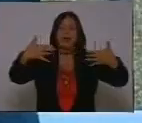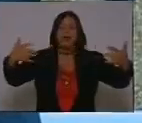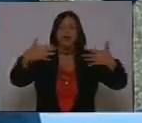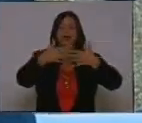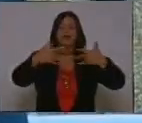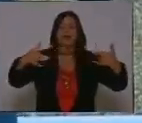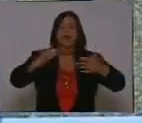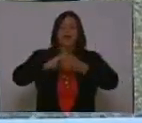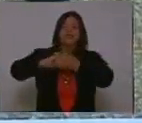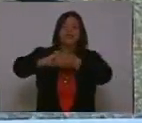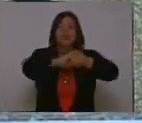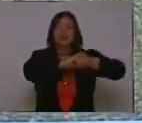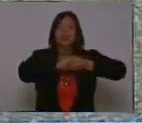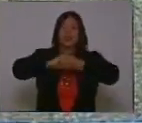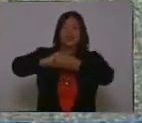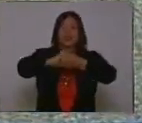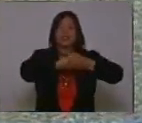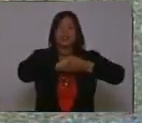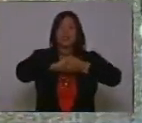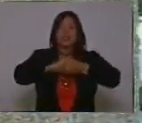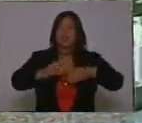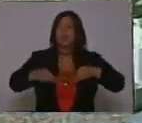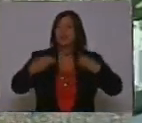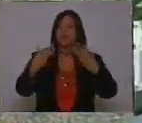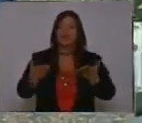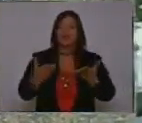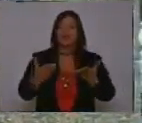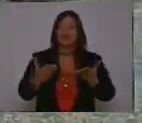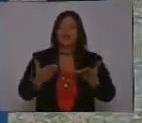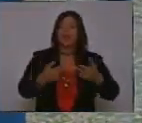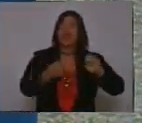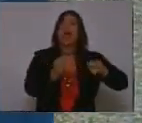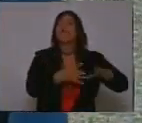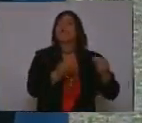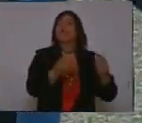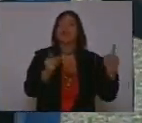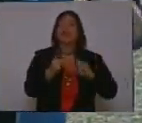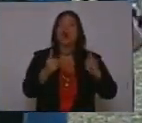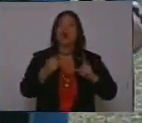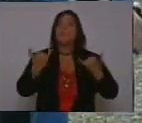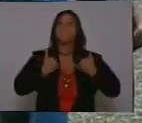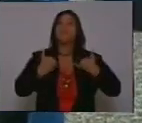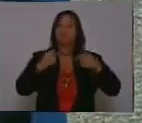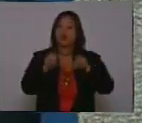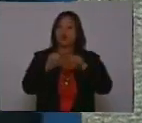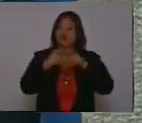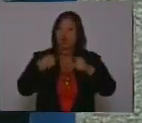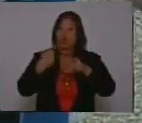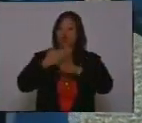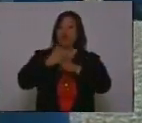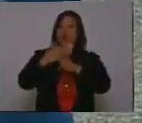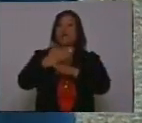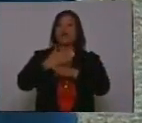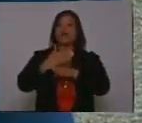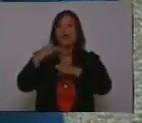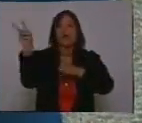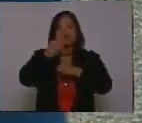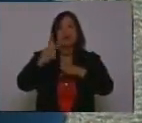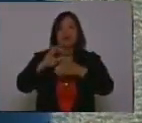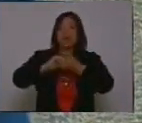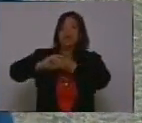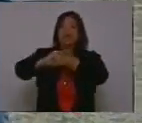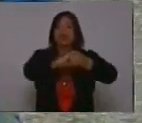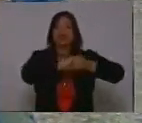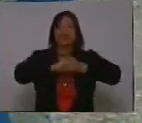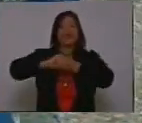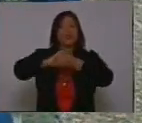la solidaridad no es dar lo que le sobra, es dar lo que le tiene. Entonces Venezuela hoy es solidario no